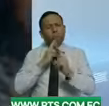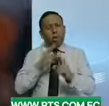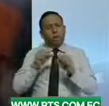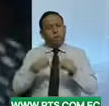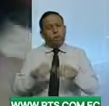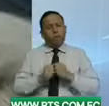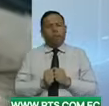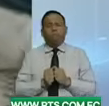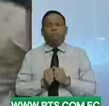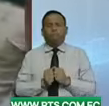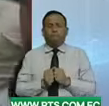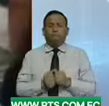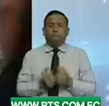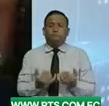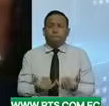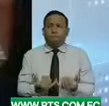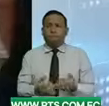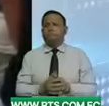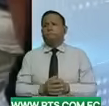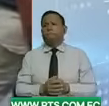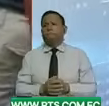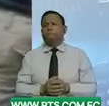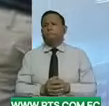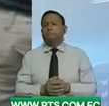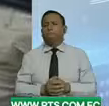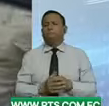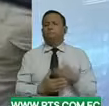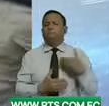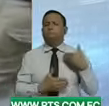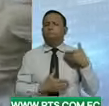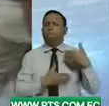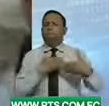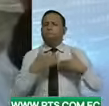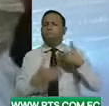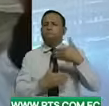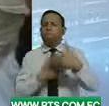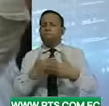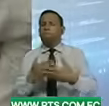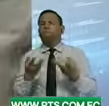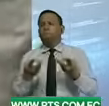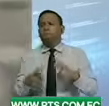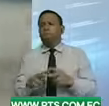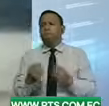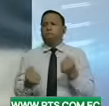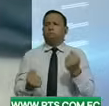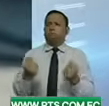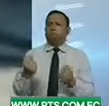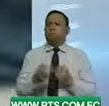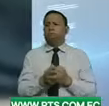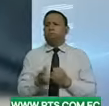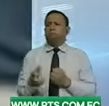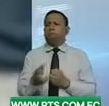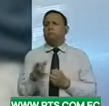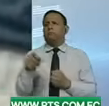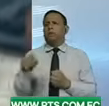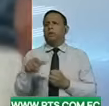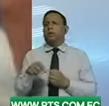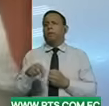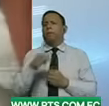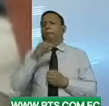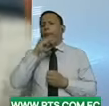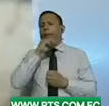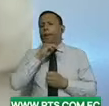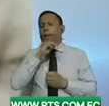también una persecución interrumpida de dos vehículos para el sector hacia la salida de Manta por